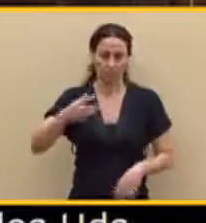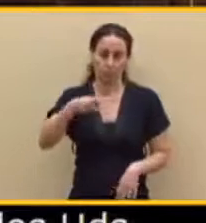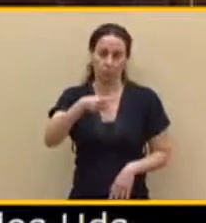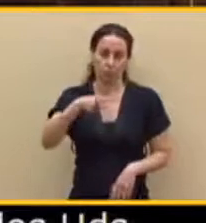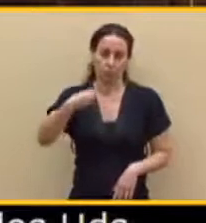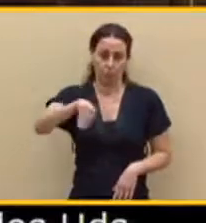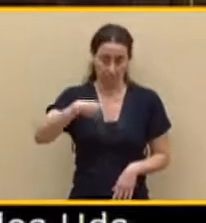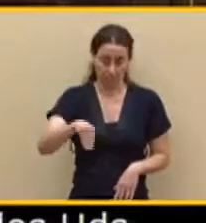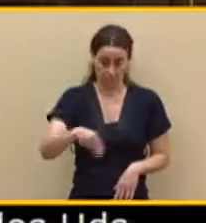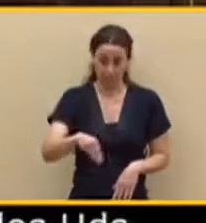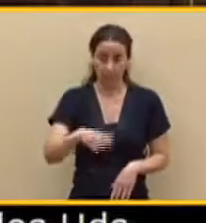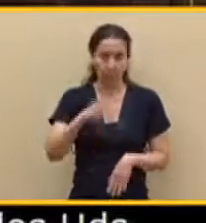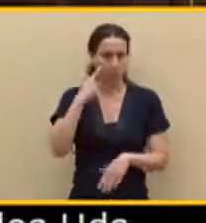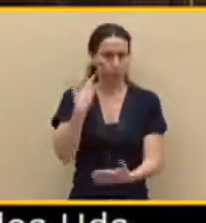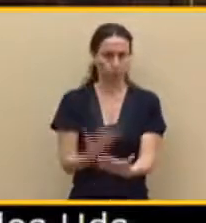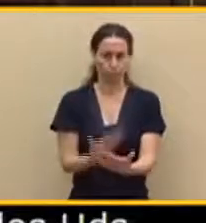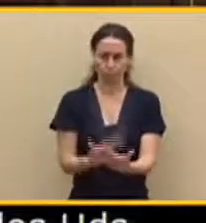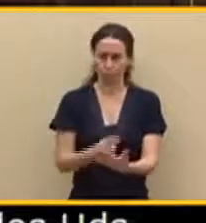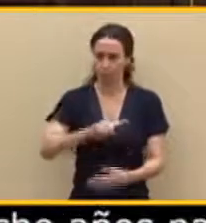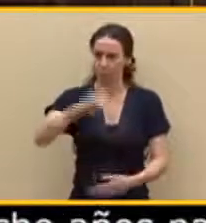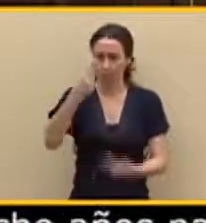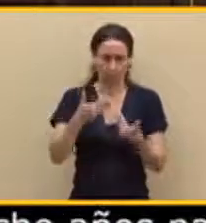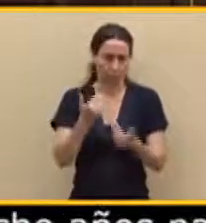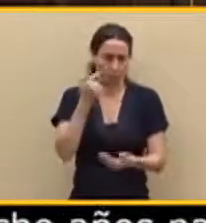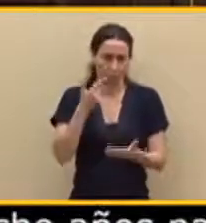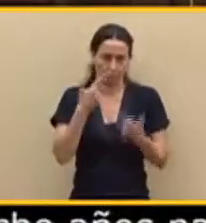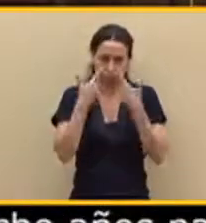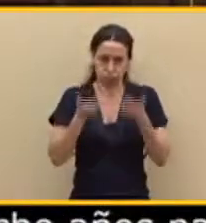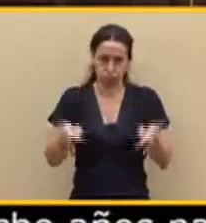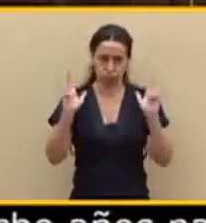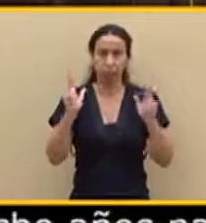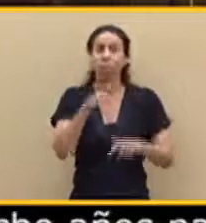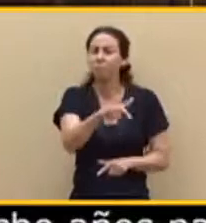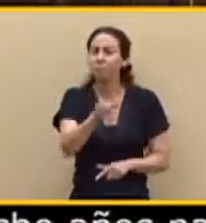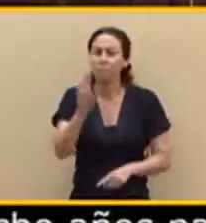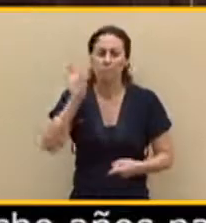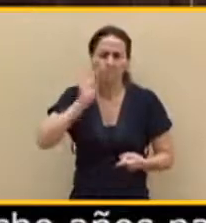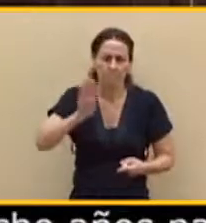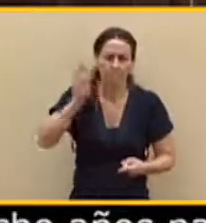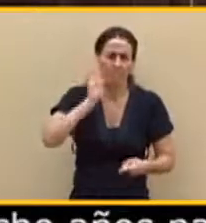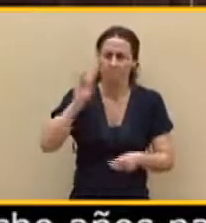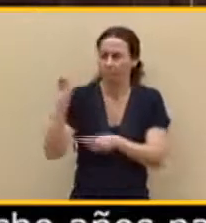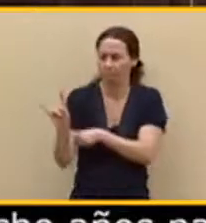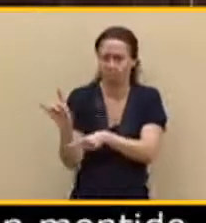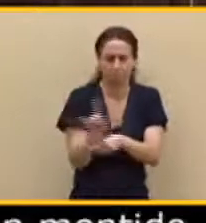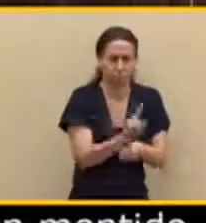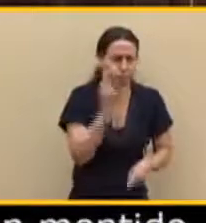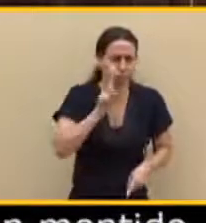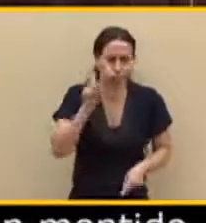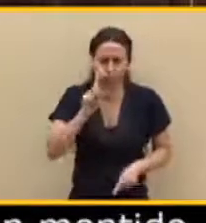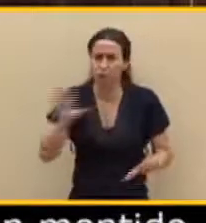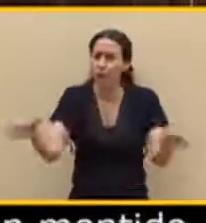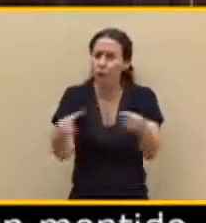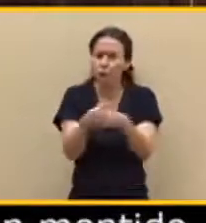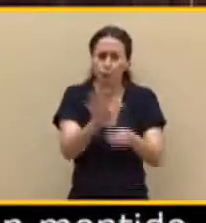la primera evidencia, y es que ustedes han mentido sistemáticamente, no han parado de mentir al conjunto de los españoles. Desde